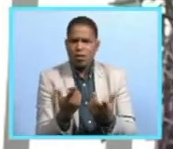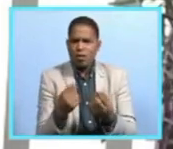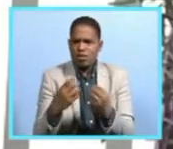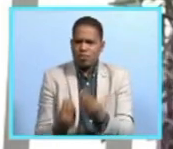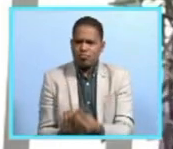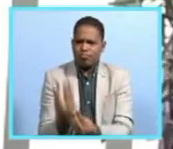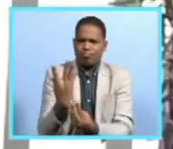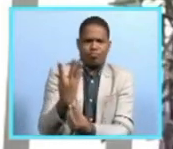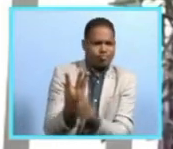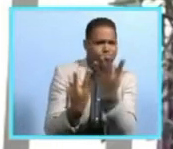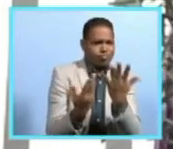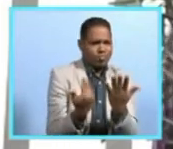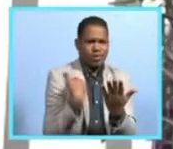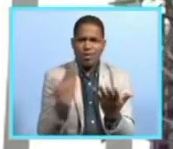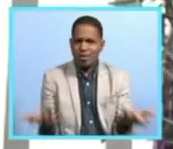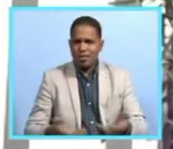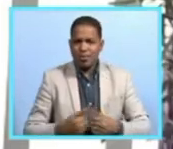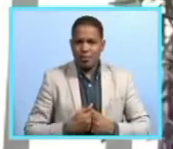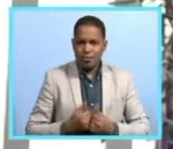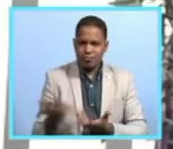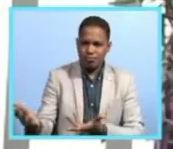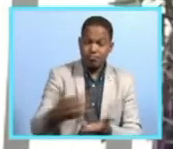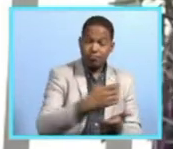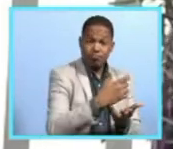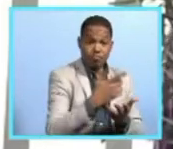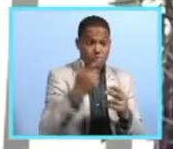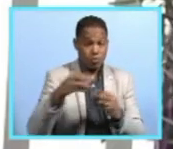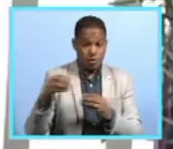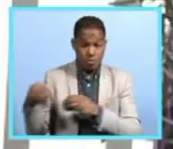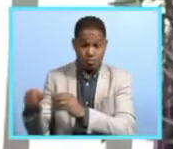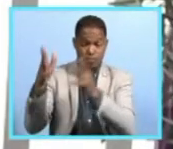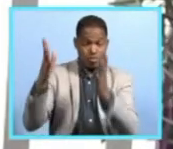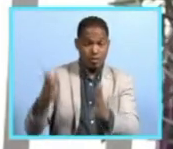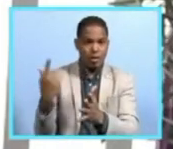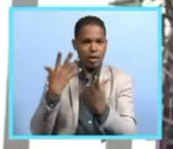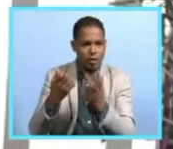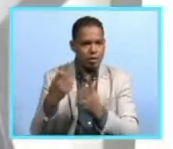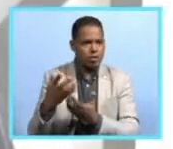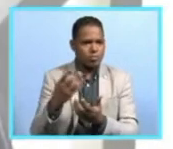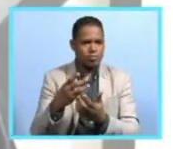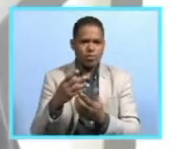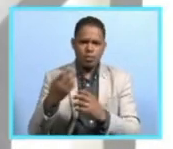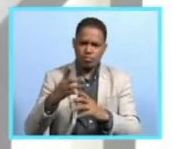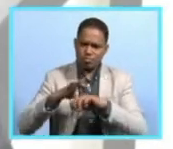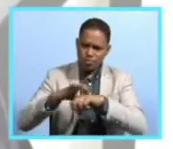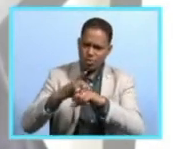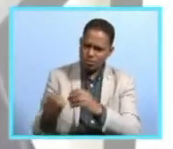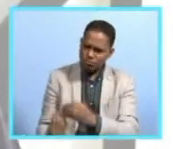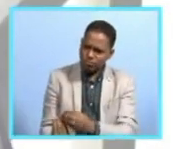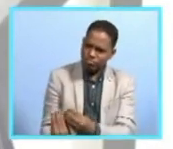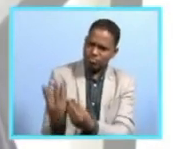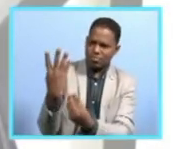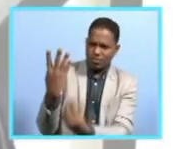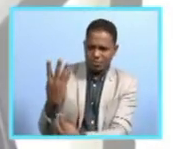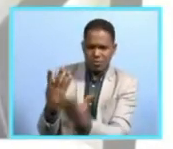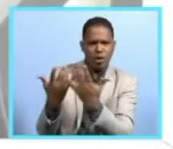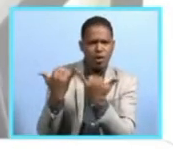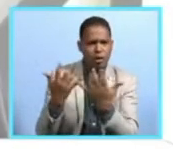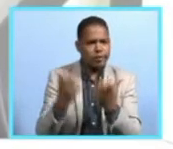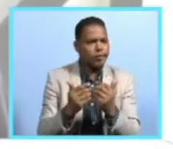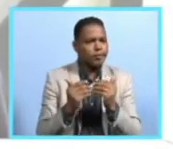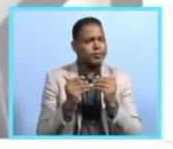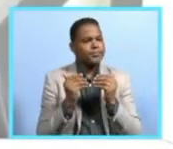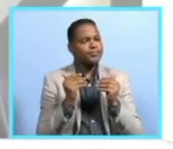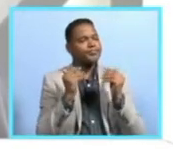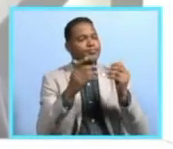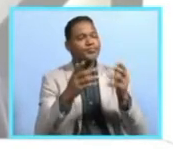Nosotros, como productores, queremos realmente seguir produciendo, haciendo parir la tierra, y ahora quieren ponernos a competir